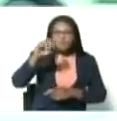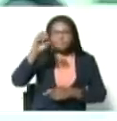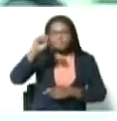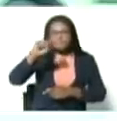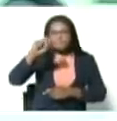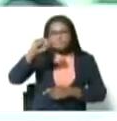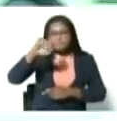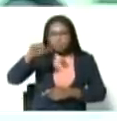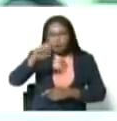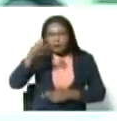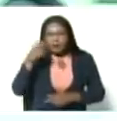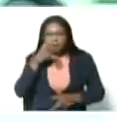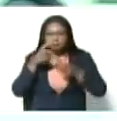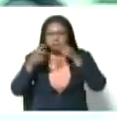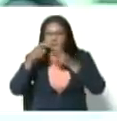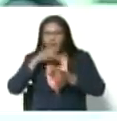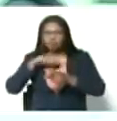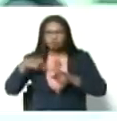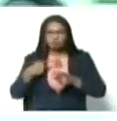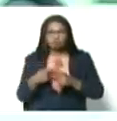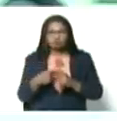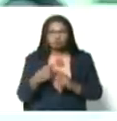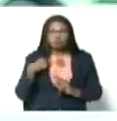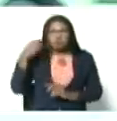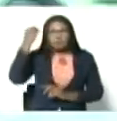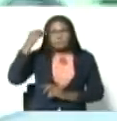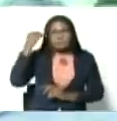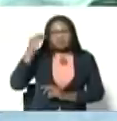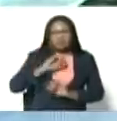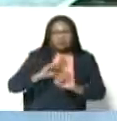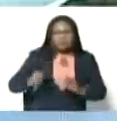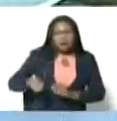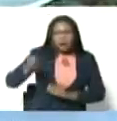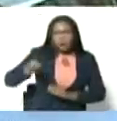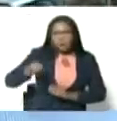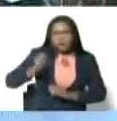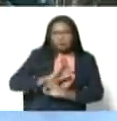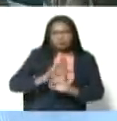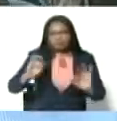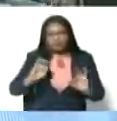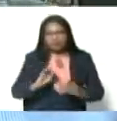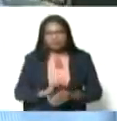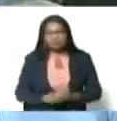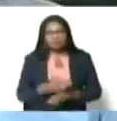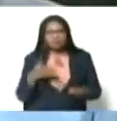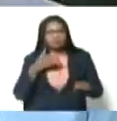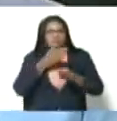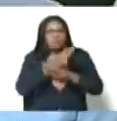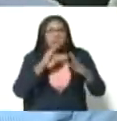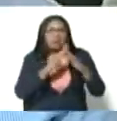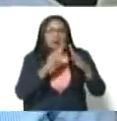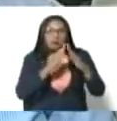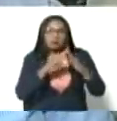Era supervisor, me imagino que está jubilado. Y fuimos hasta la casa de Monje Estrada, en San